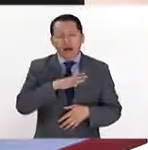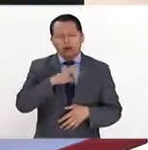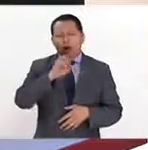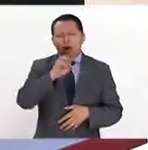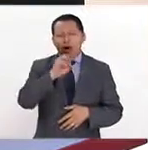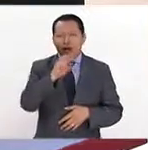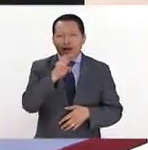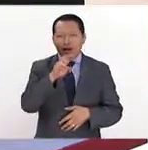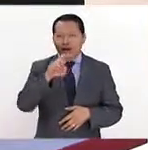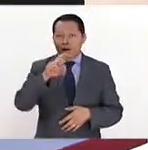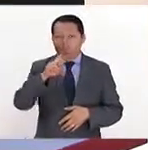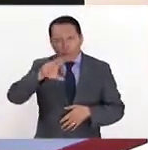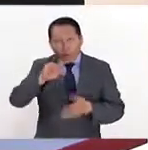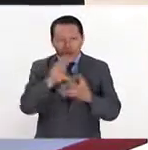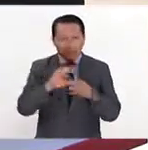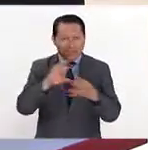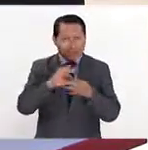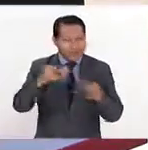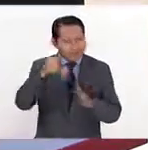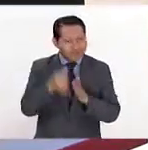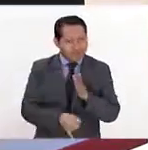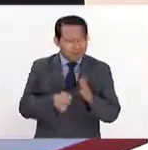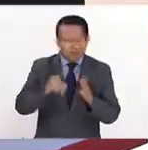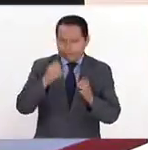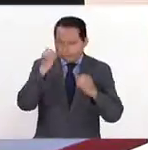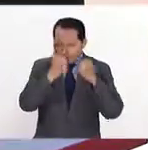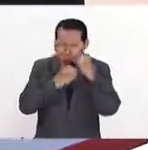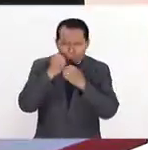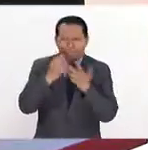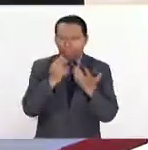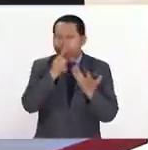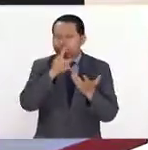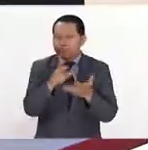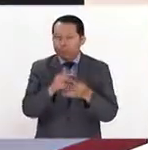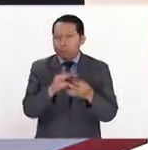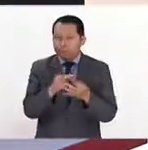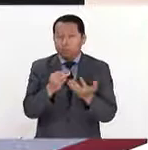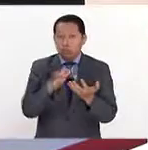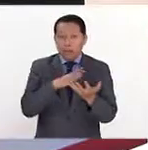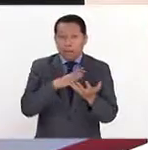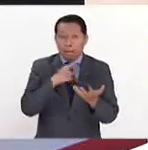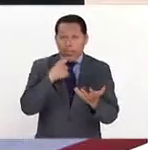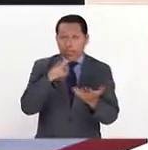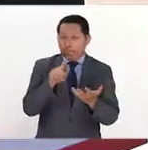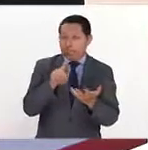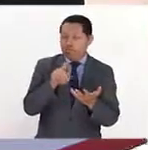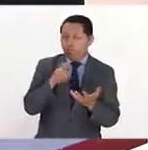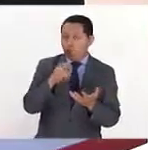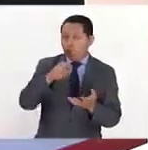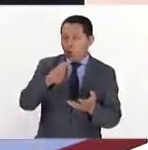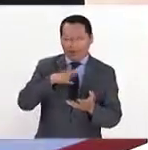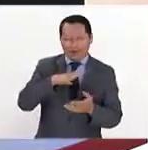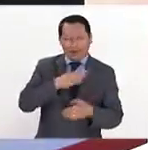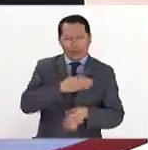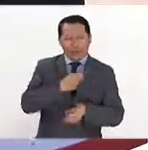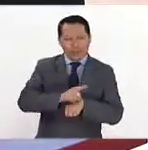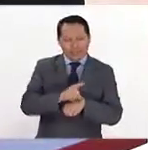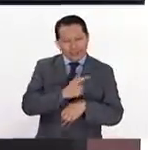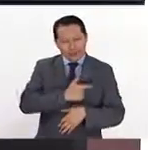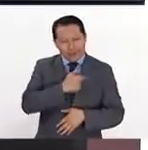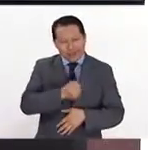que nos dé los detalles, su análisis y si pues habrá apelación por parte del club? Muy buenos días, Jorge, es un placer